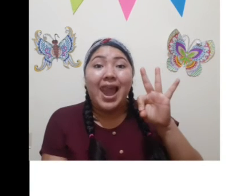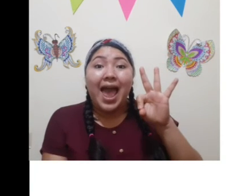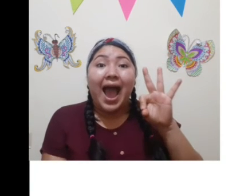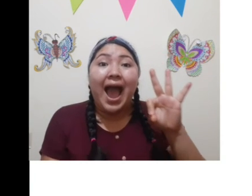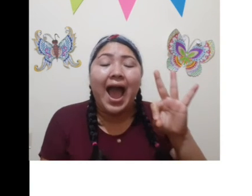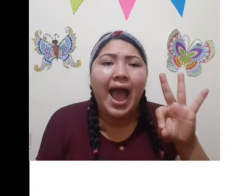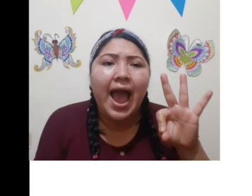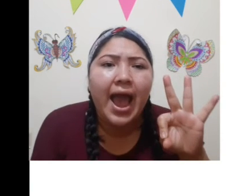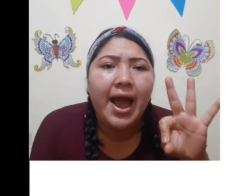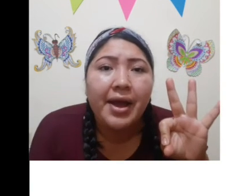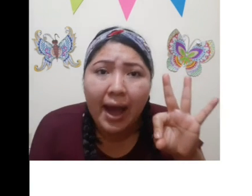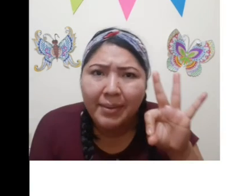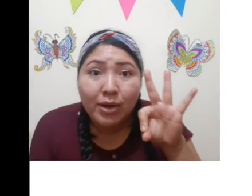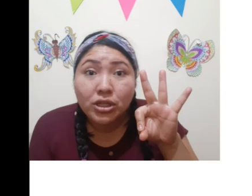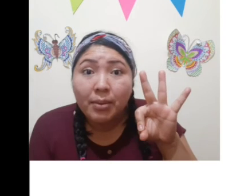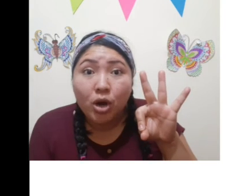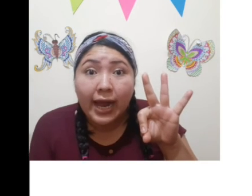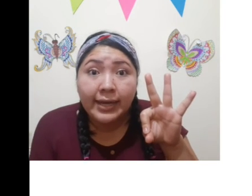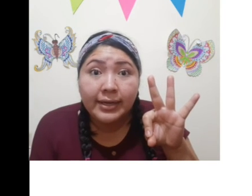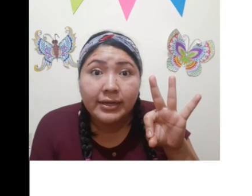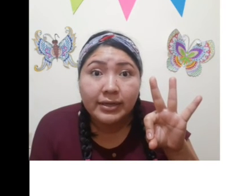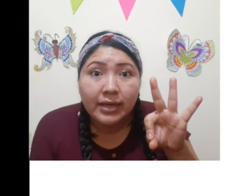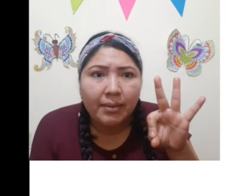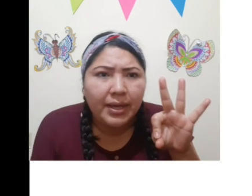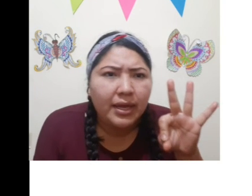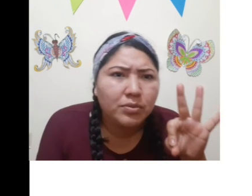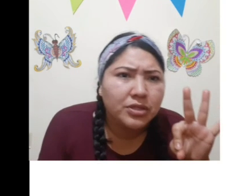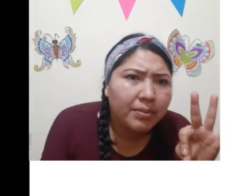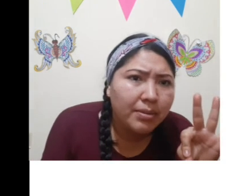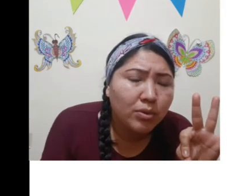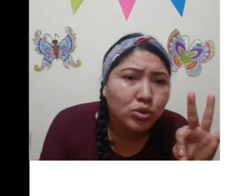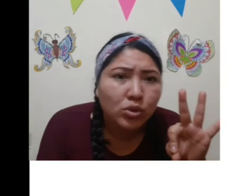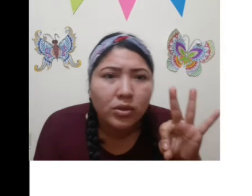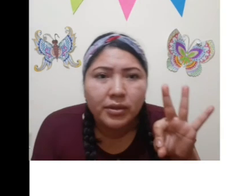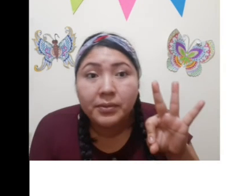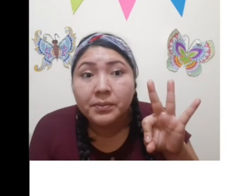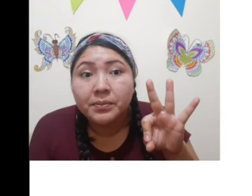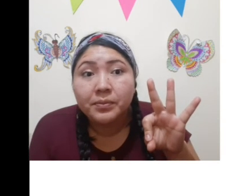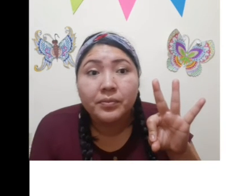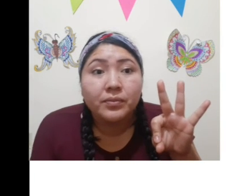la vocal y habrá otra vocal a ver observemos